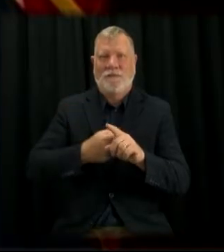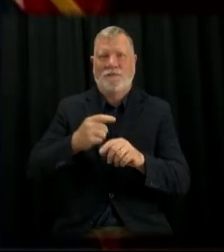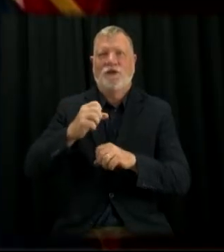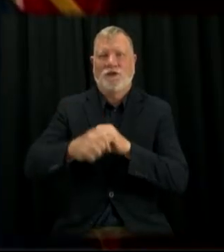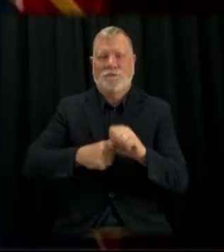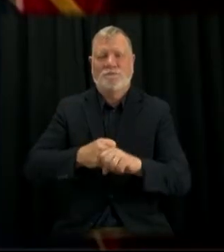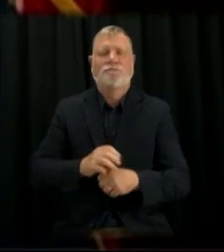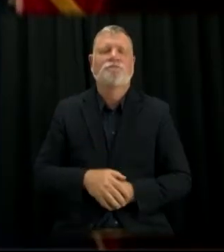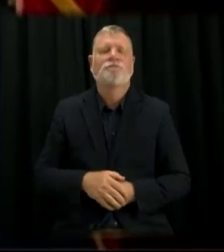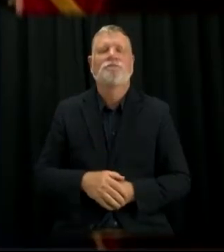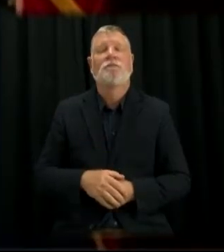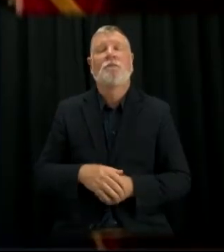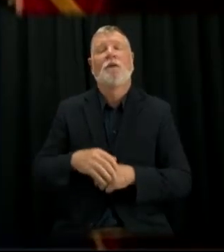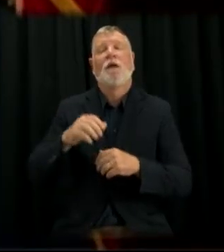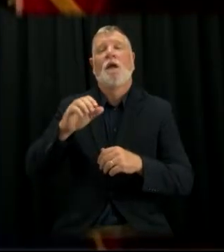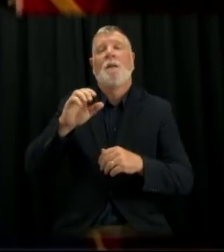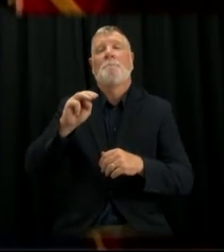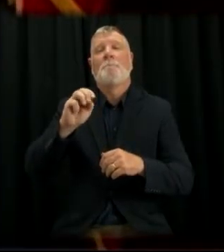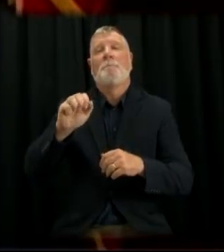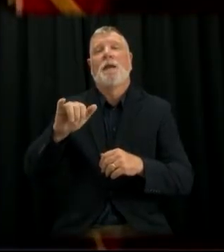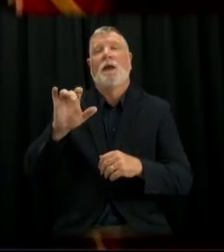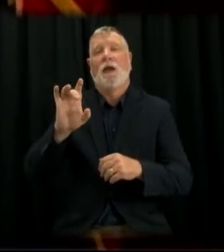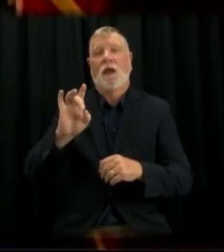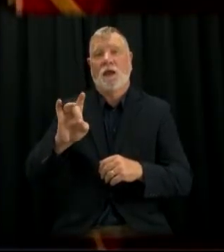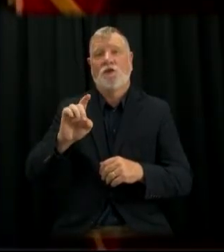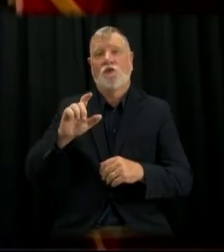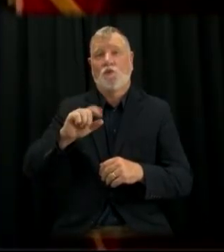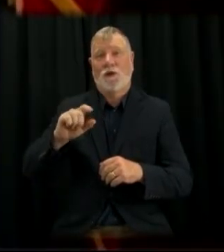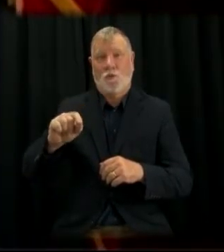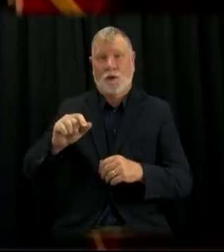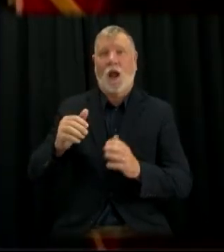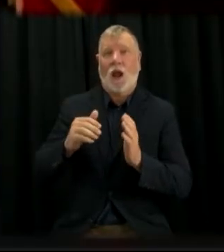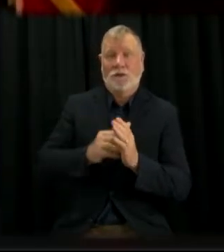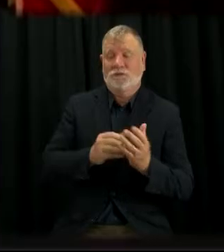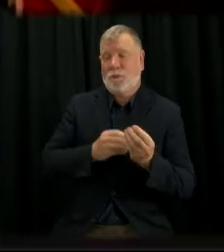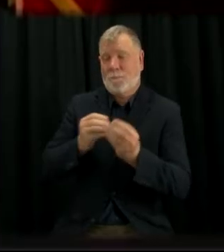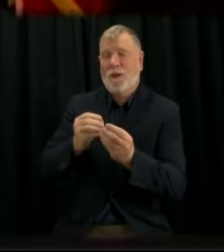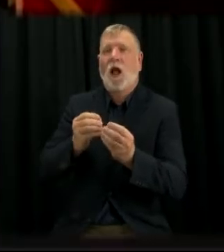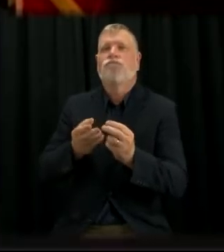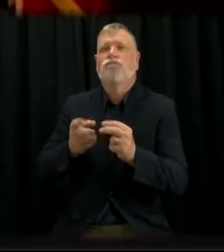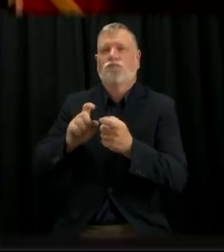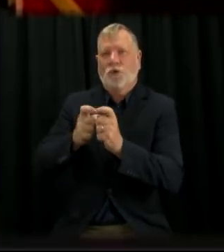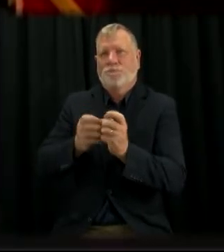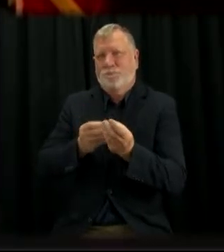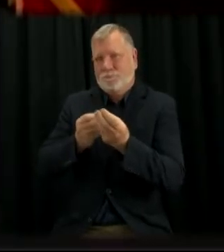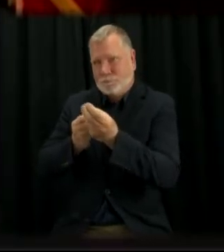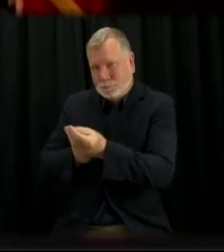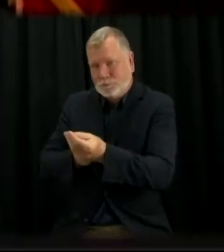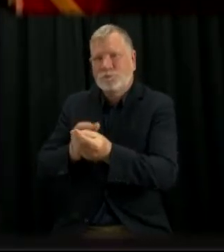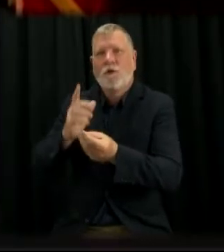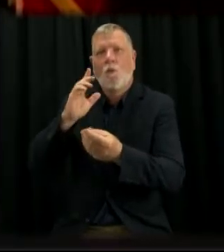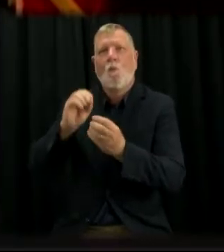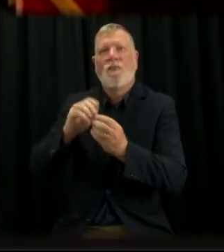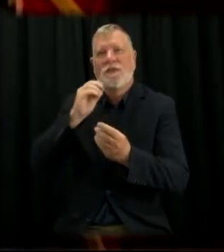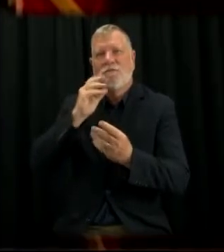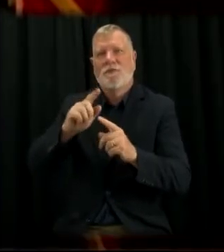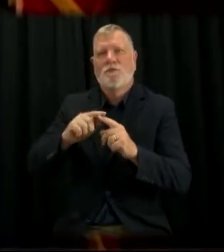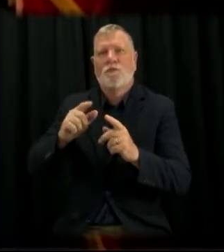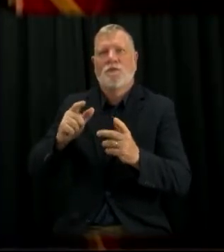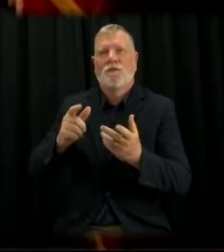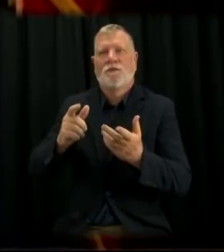años. El mayo 8 del 2020 se presentó una revisión que incluía, entre otras cosas,